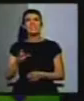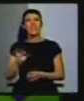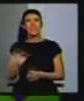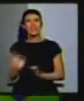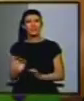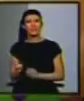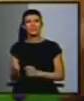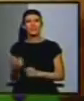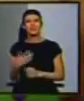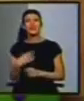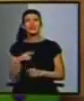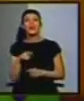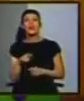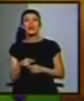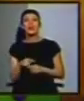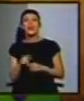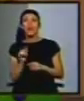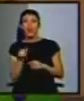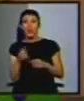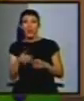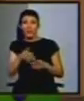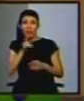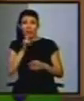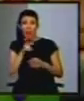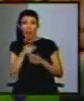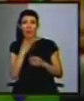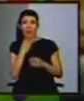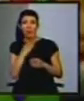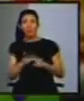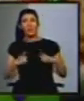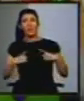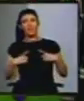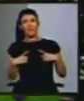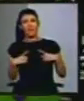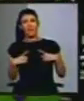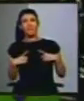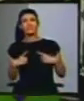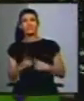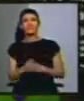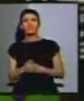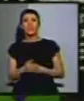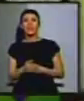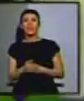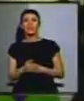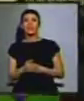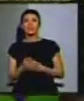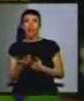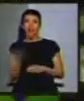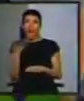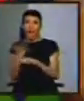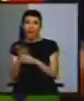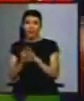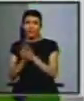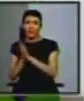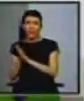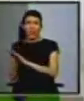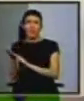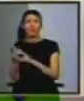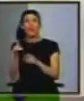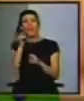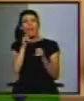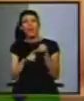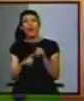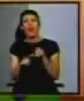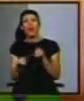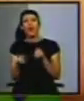uno se puede tomar estos jugos y descansar un poco de los repletos pasillos de las galerías, donde encontramos de todo, licores, juguetes,